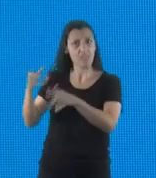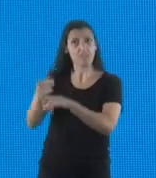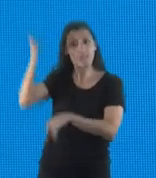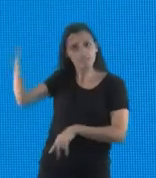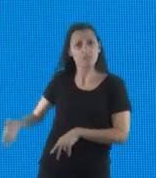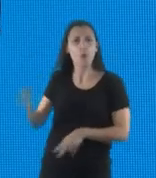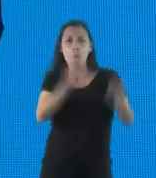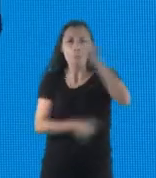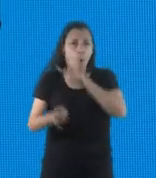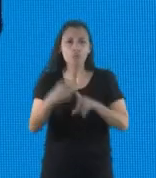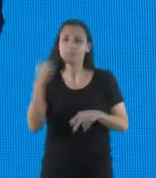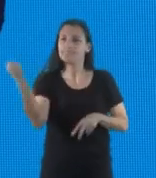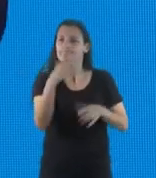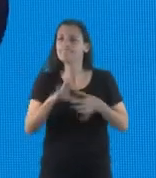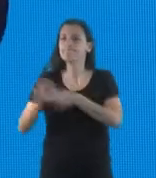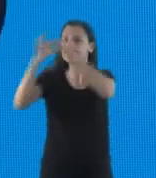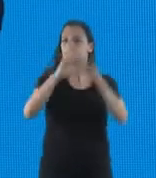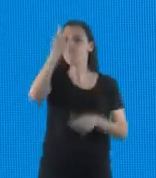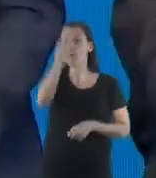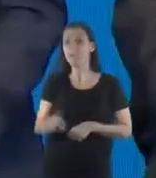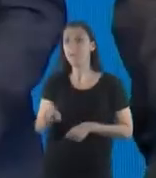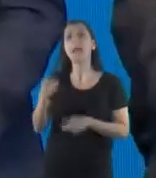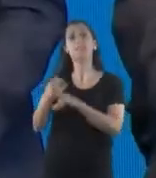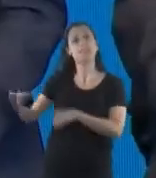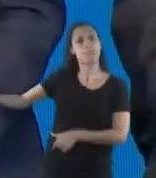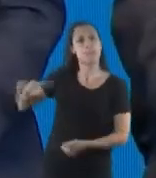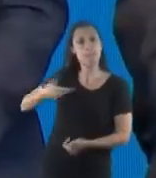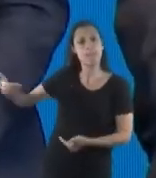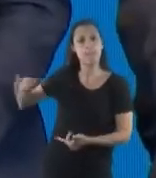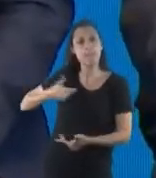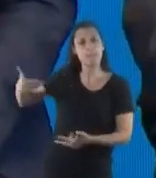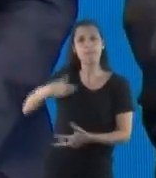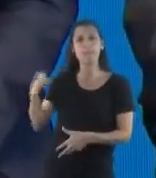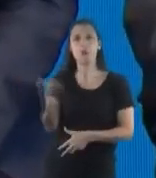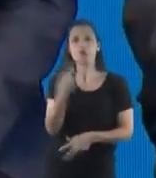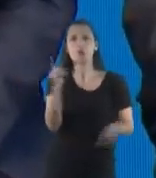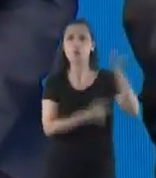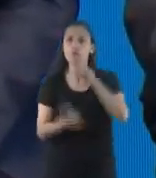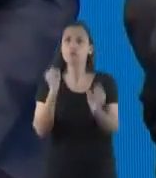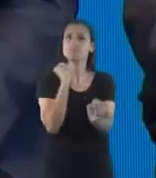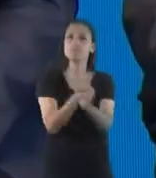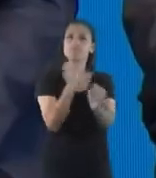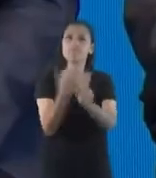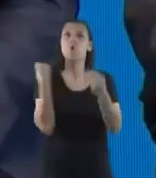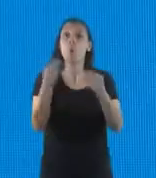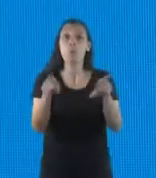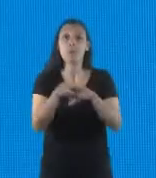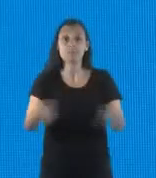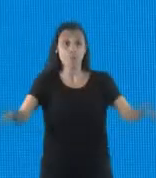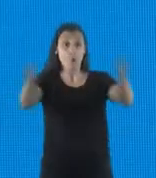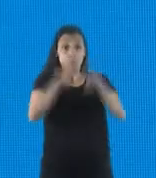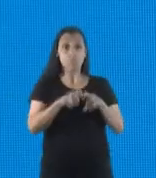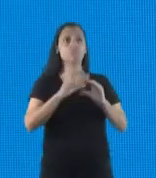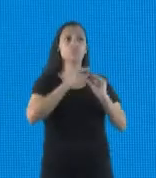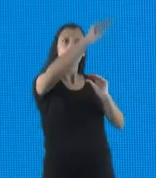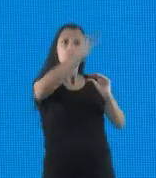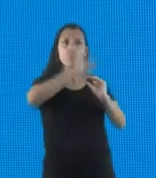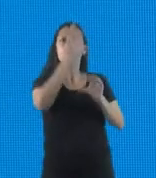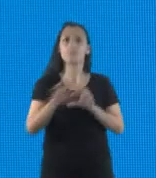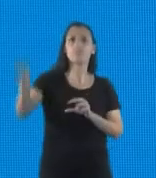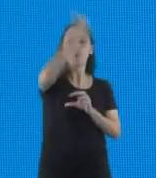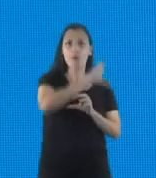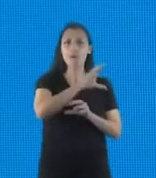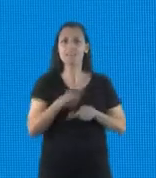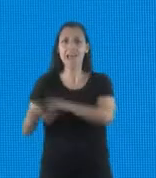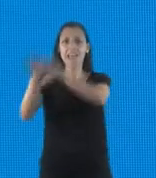porteños y nos pide todo el tiempo la idea de trabajar sobre la distribución federal de la inversión. No